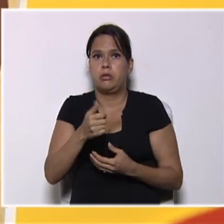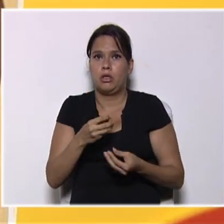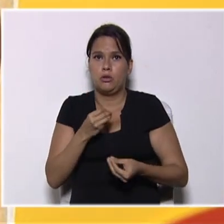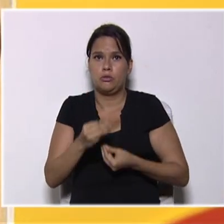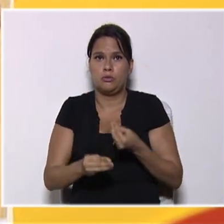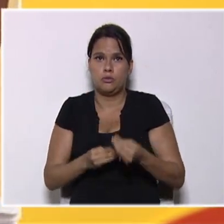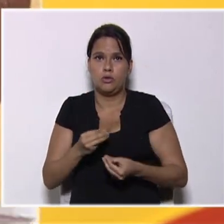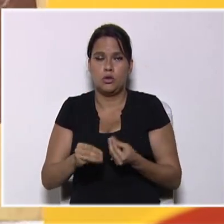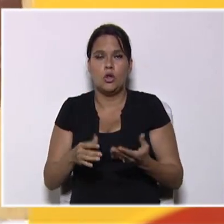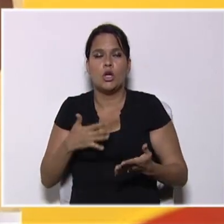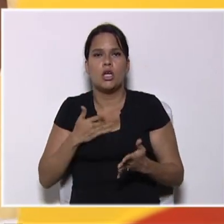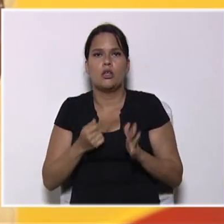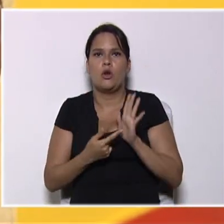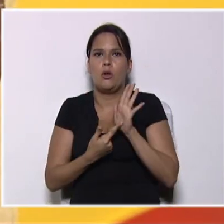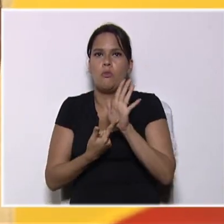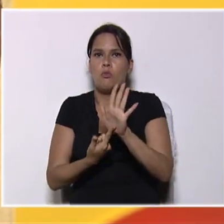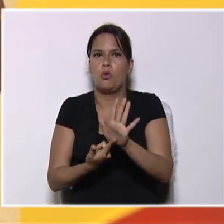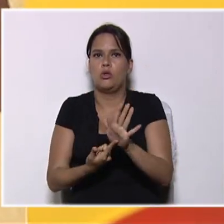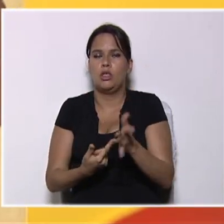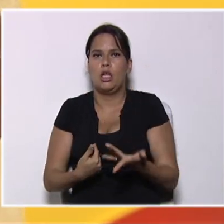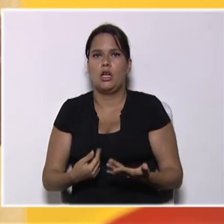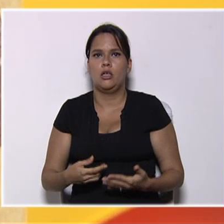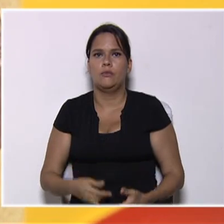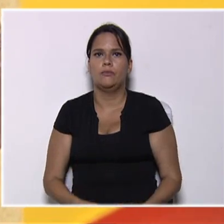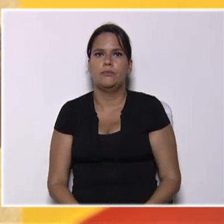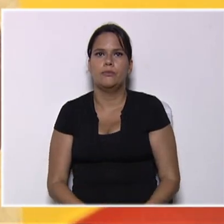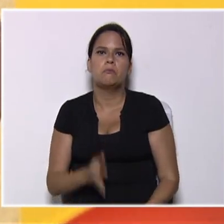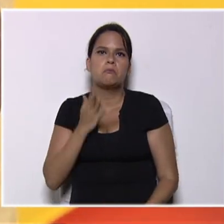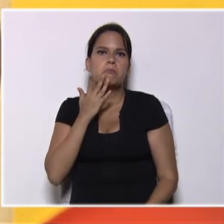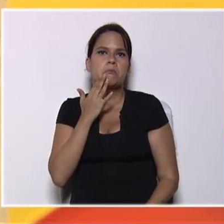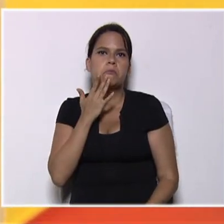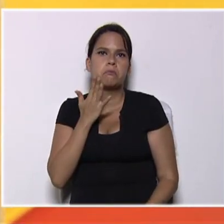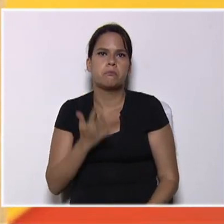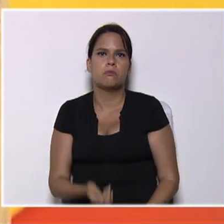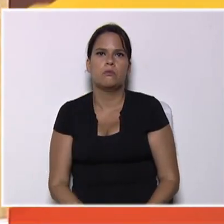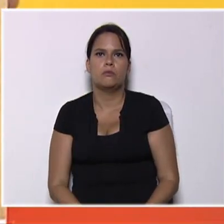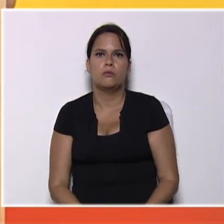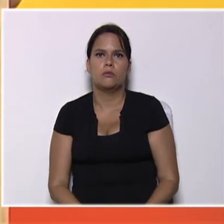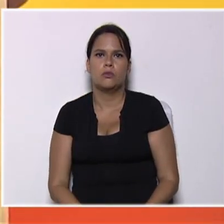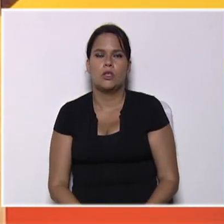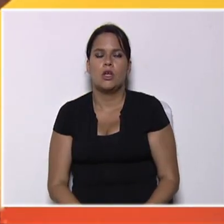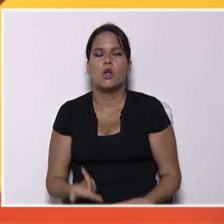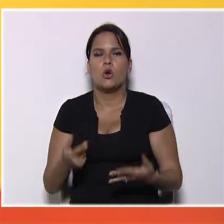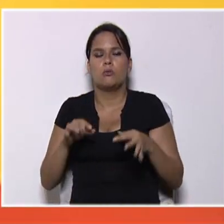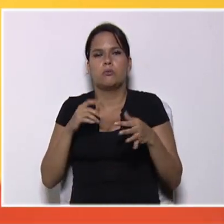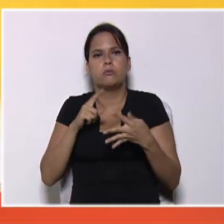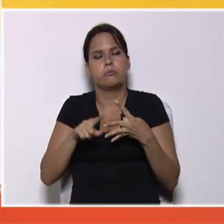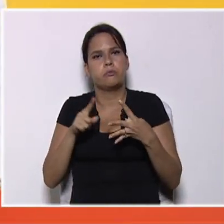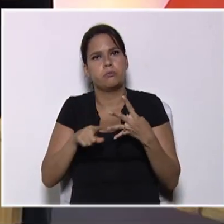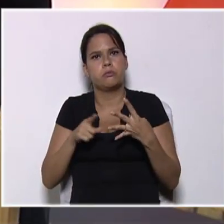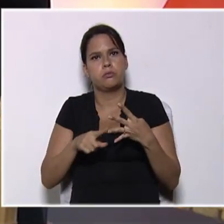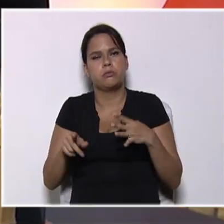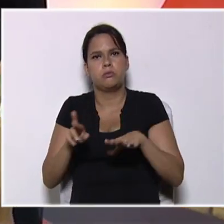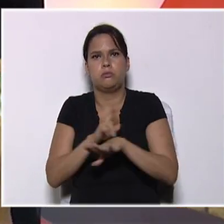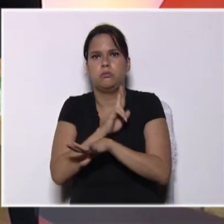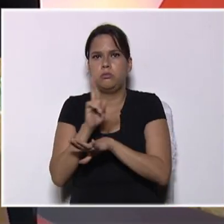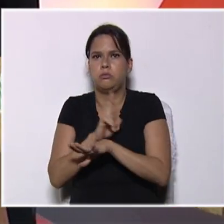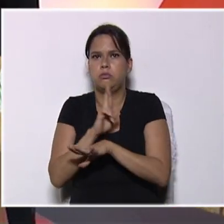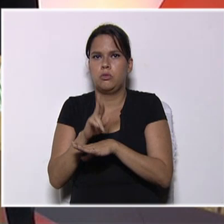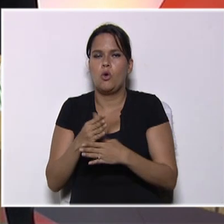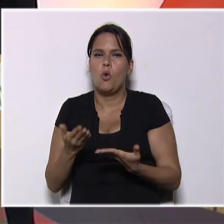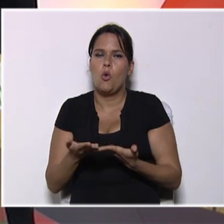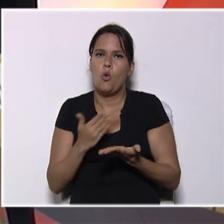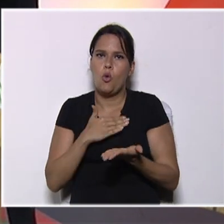Sin embargo, lo que quiero es mostrarles este humilde ejemplo que, bueno, vean que es con materiales de reciclaje,